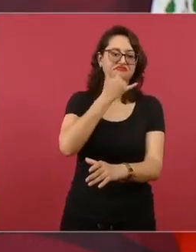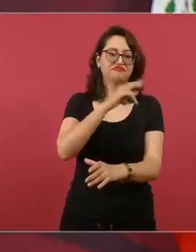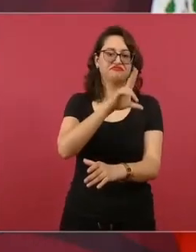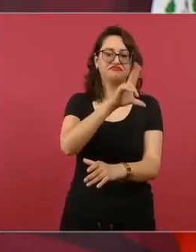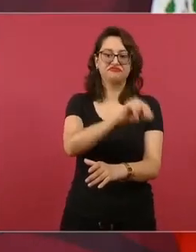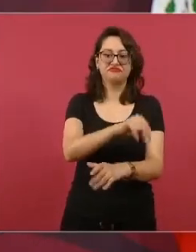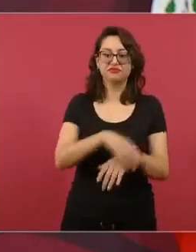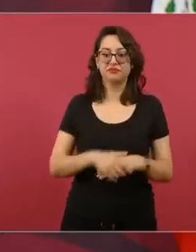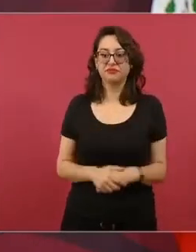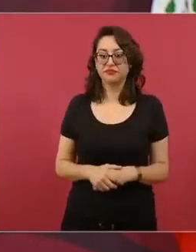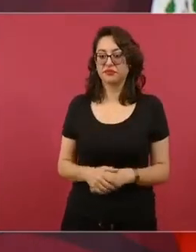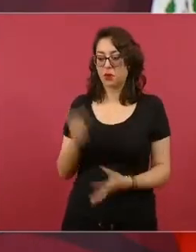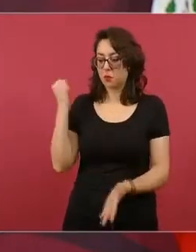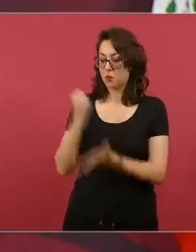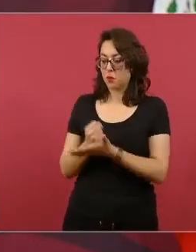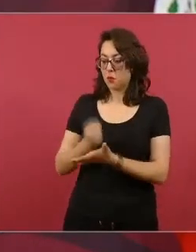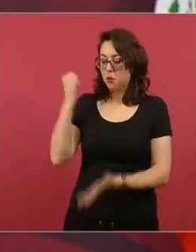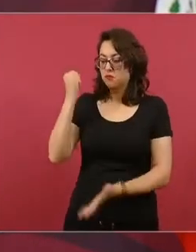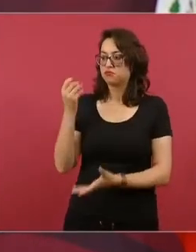No lo publiqué.